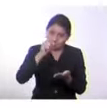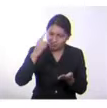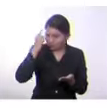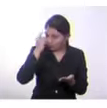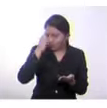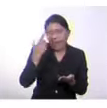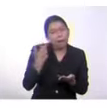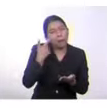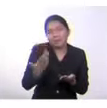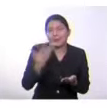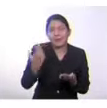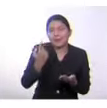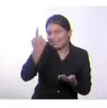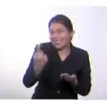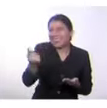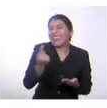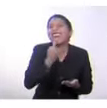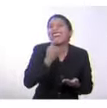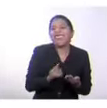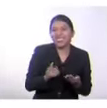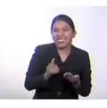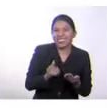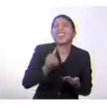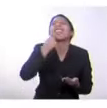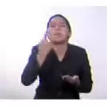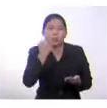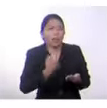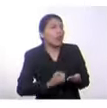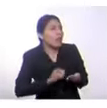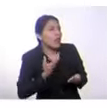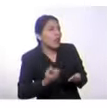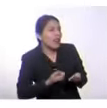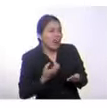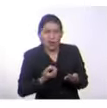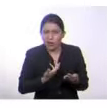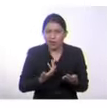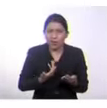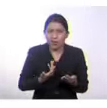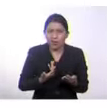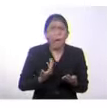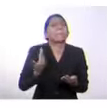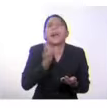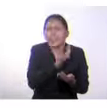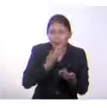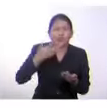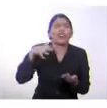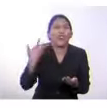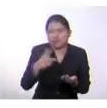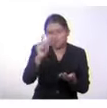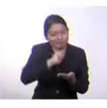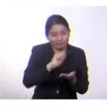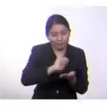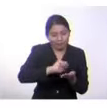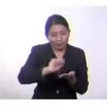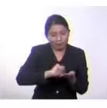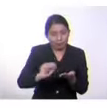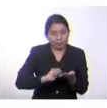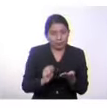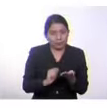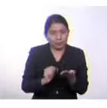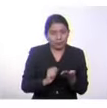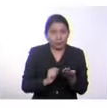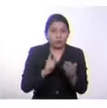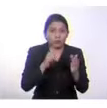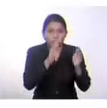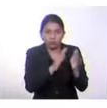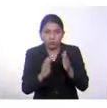contarás, sobre quién lo narrará, cuáles son los hechos principales, entre otros.